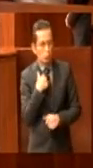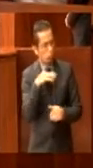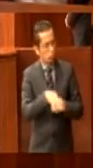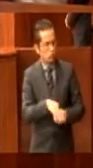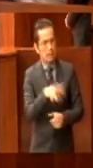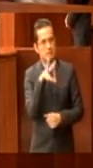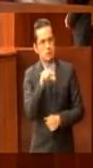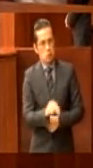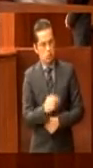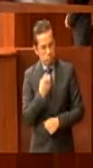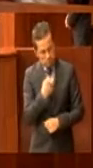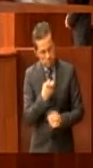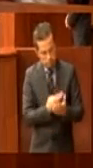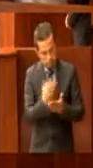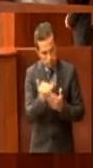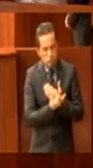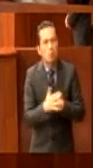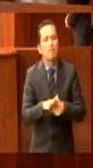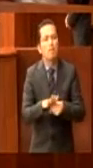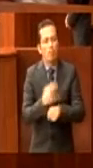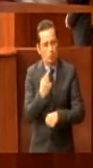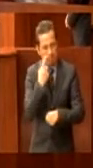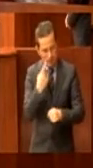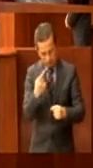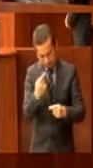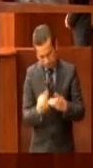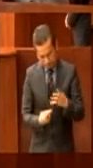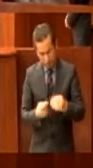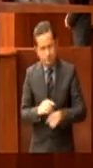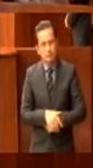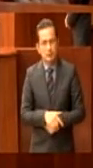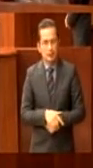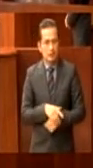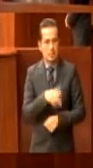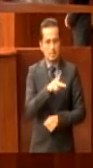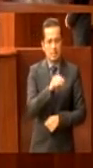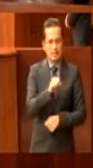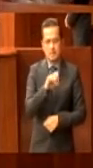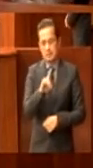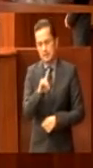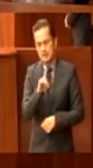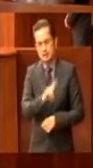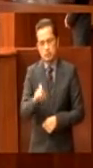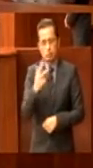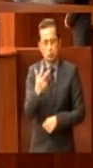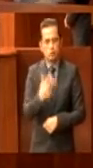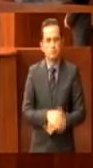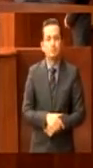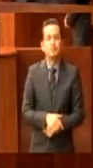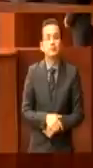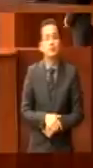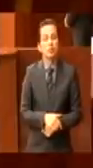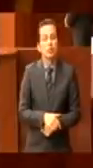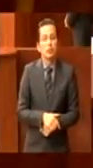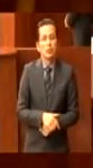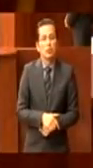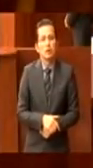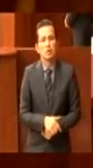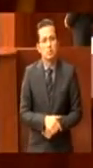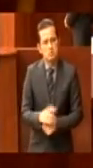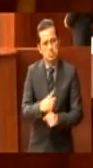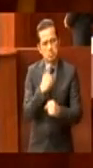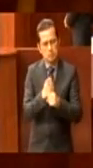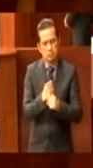proyecto por las siguientes consideraciones es con relación a el pcd 108 en principio debo